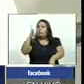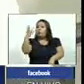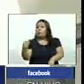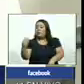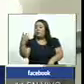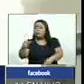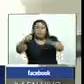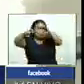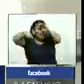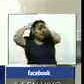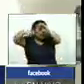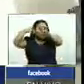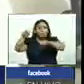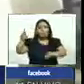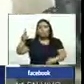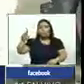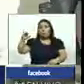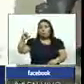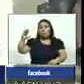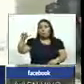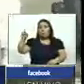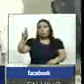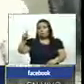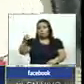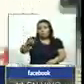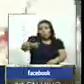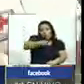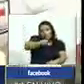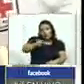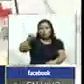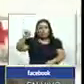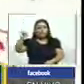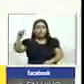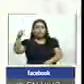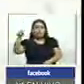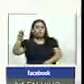Con imágenes de Ricardo Tobar, Inmar Batres, Noticiero Hechos.